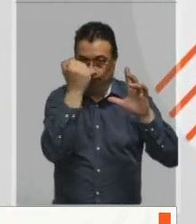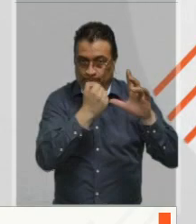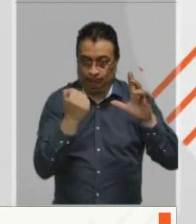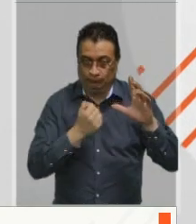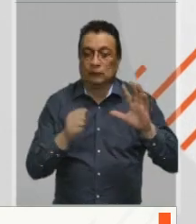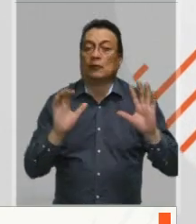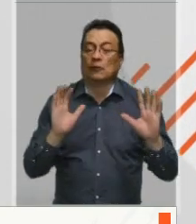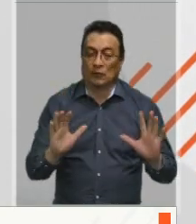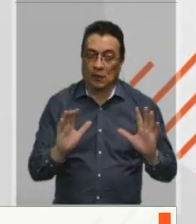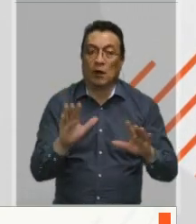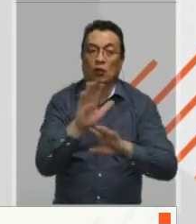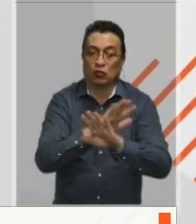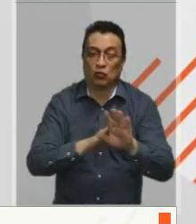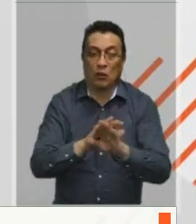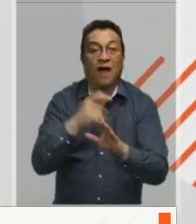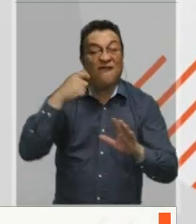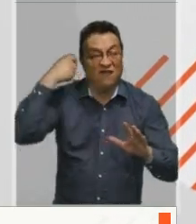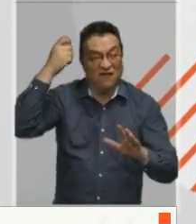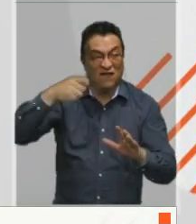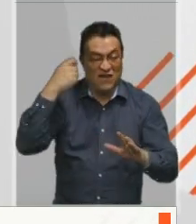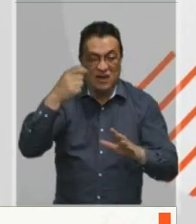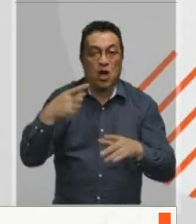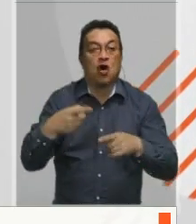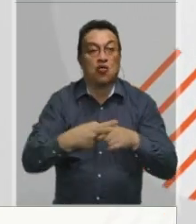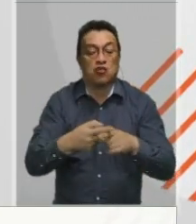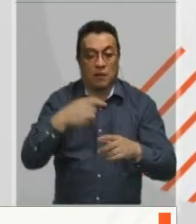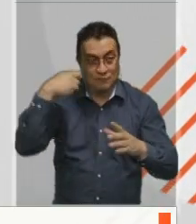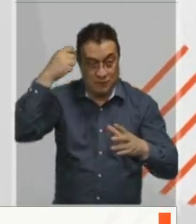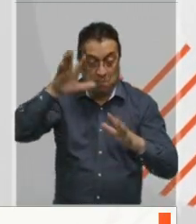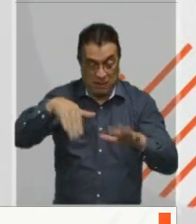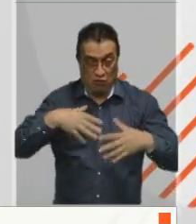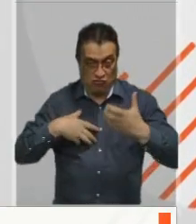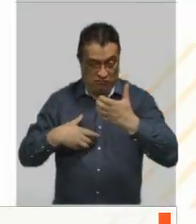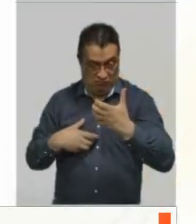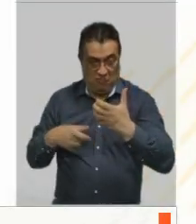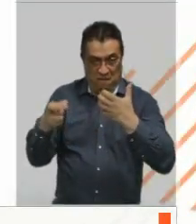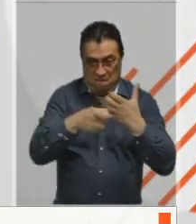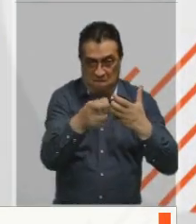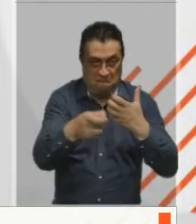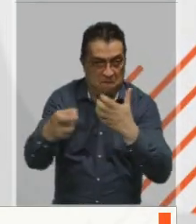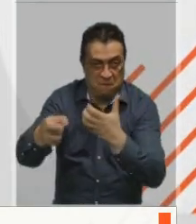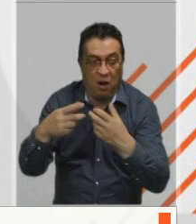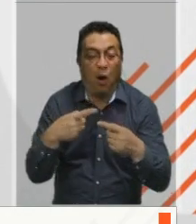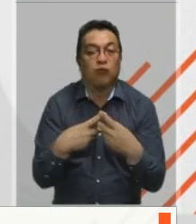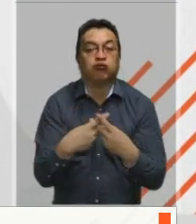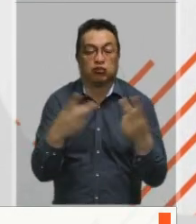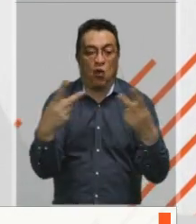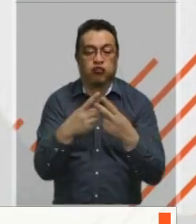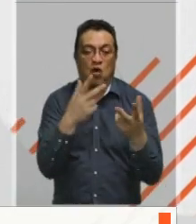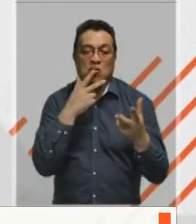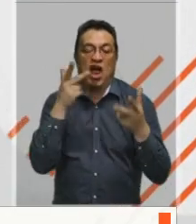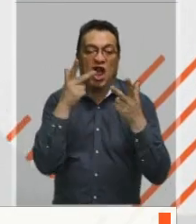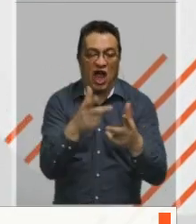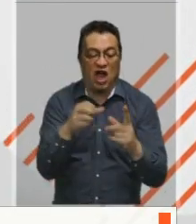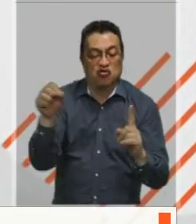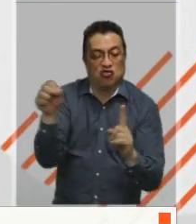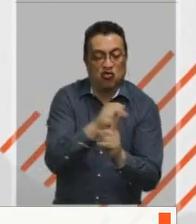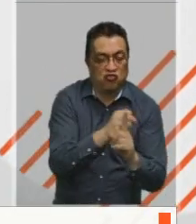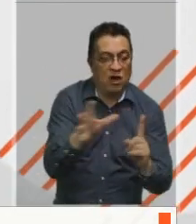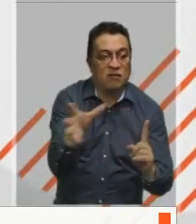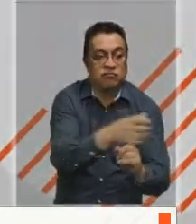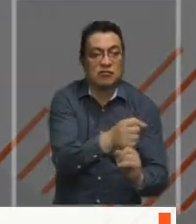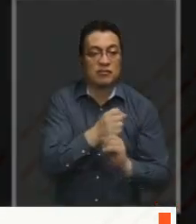las víctimas. Es un video extorsivo grabado por el mismo criminal, en que muestra la agresión, tortura y secuestro